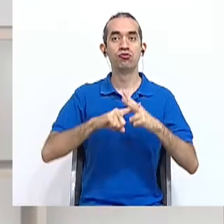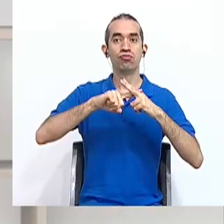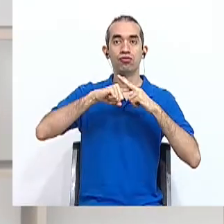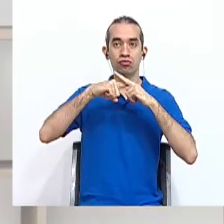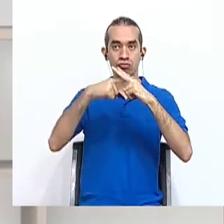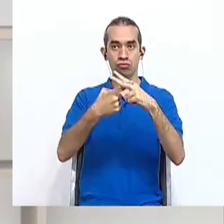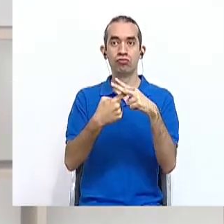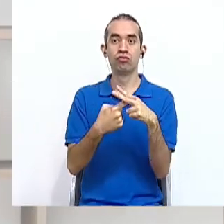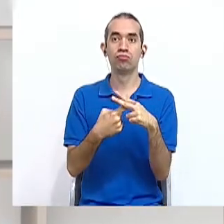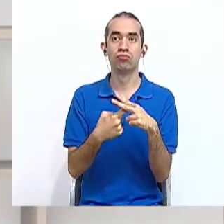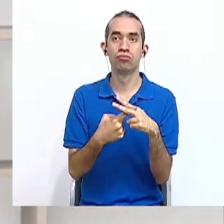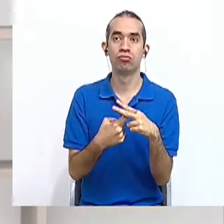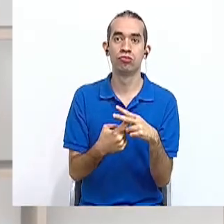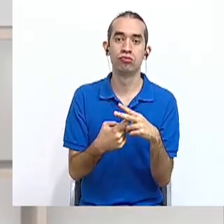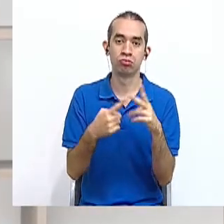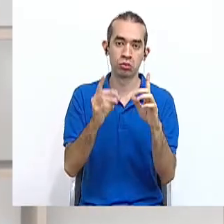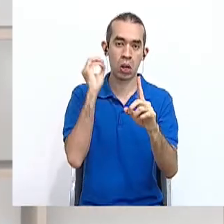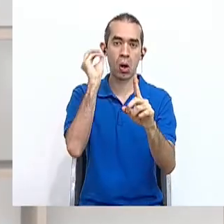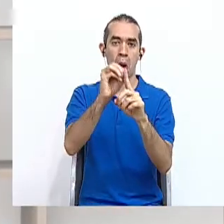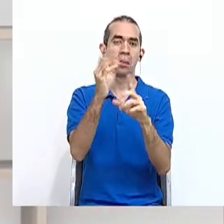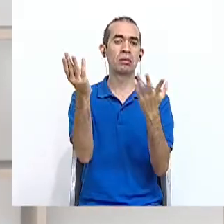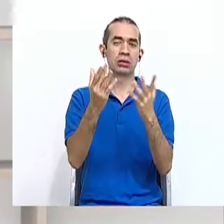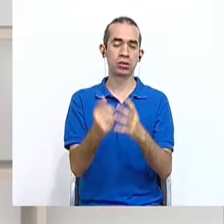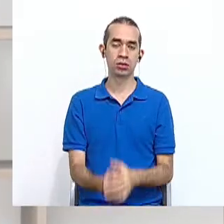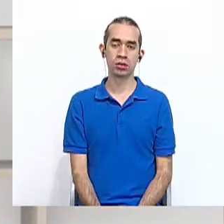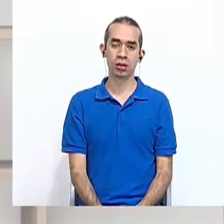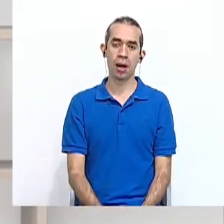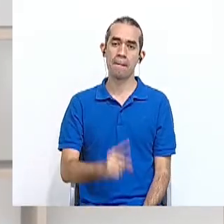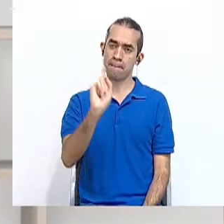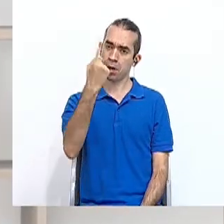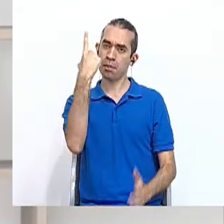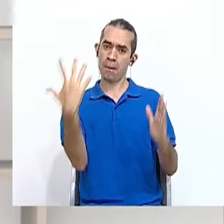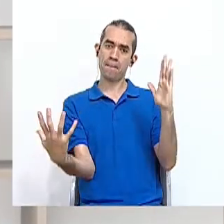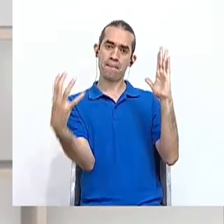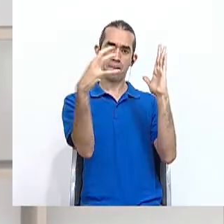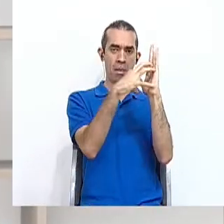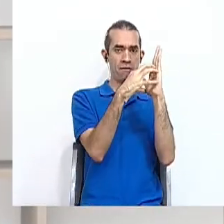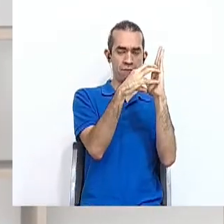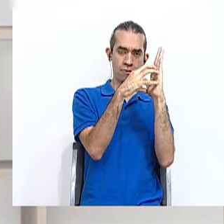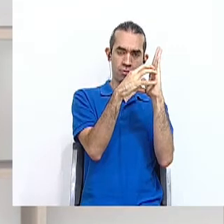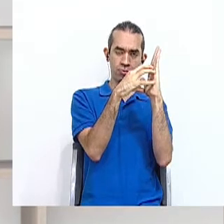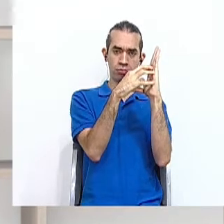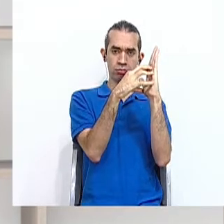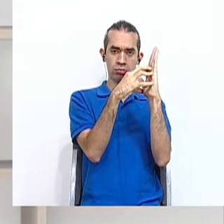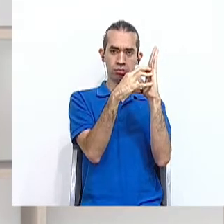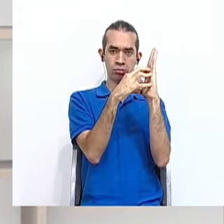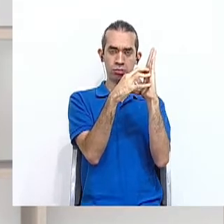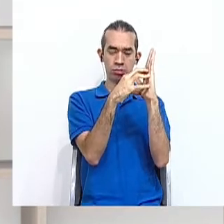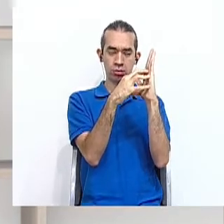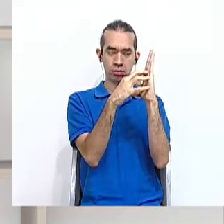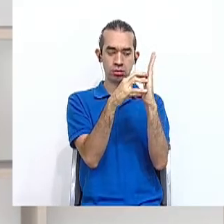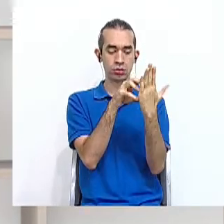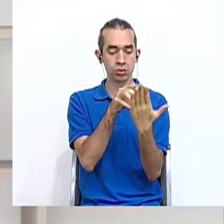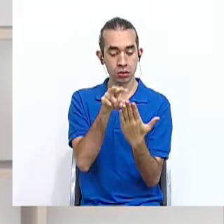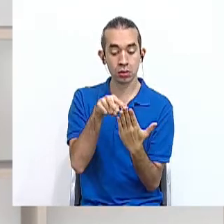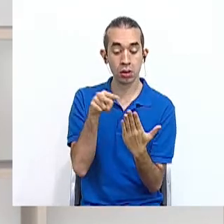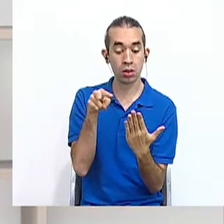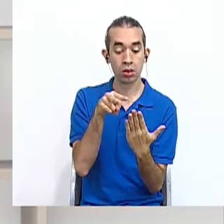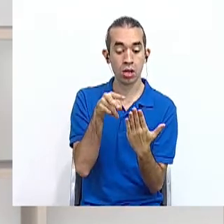introducción tiene como objetivo este primer párrafo que le dice al lector, oh